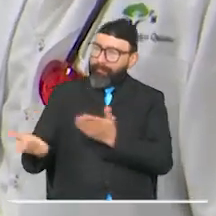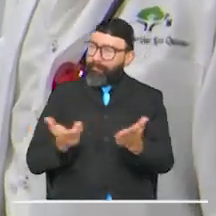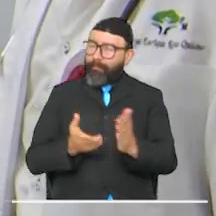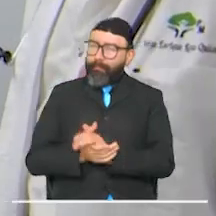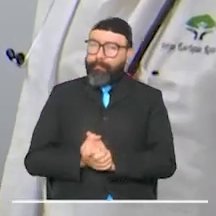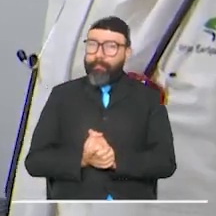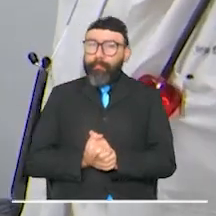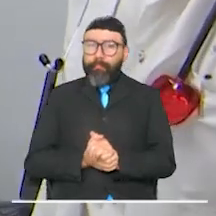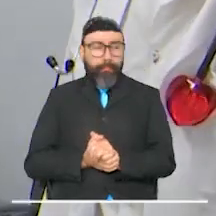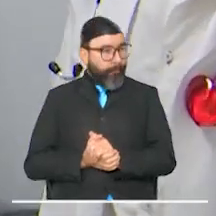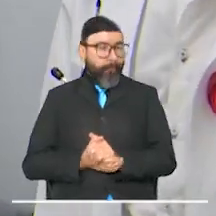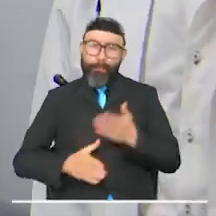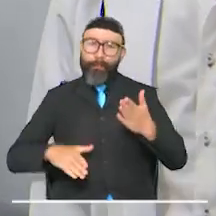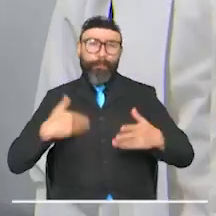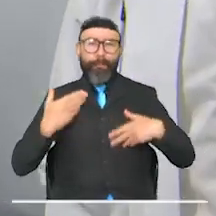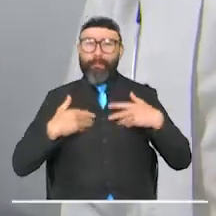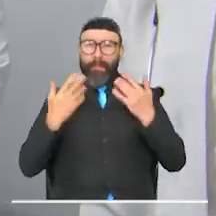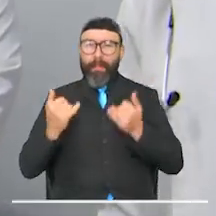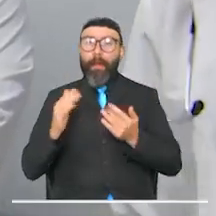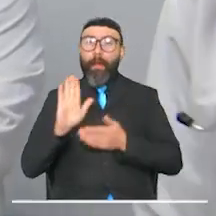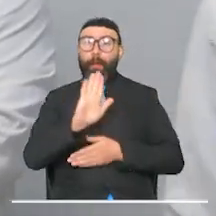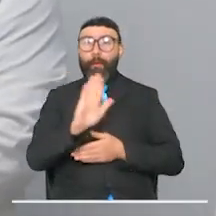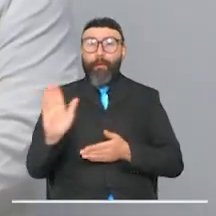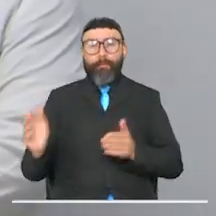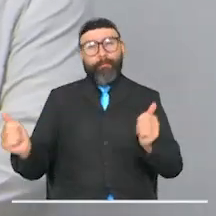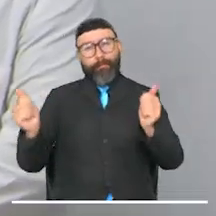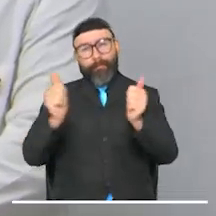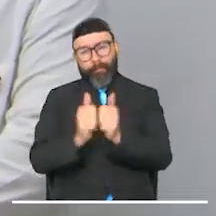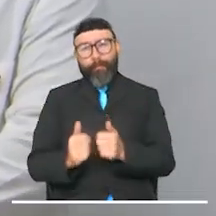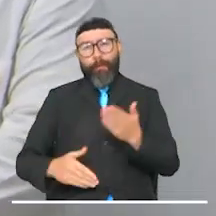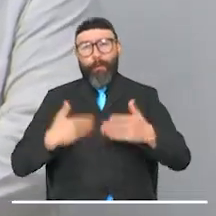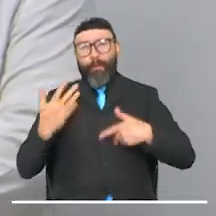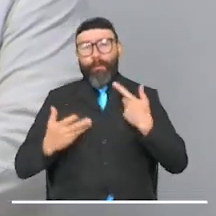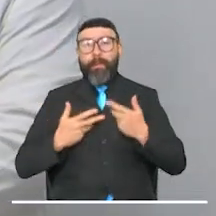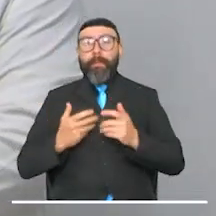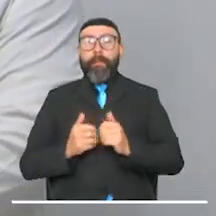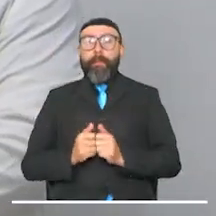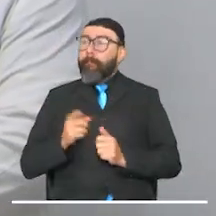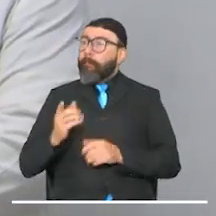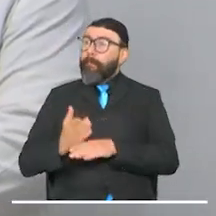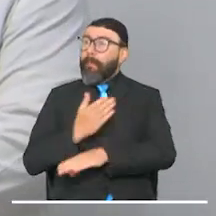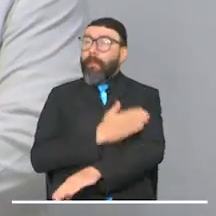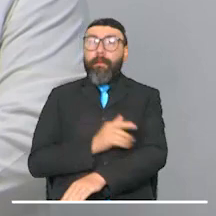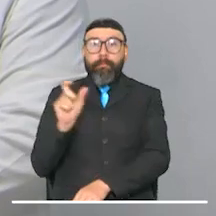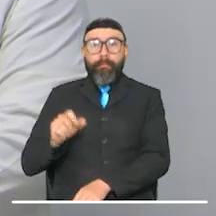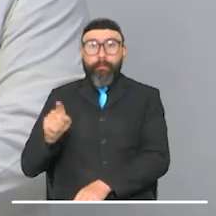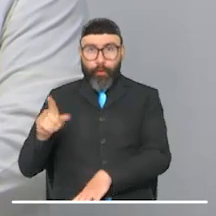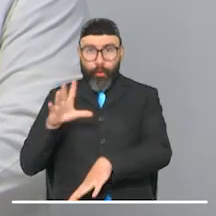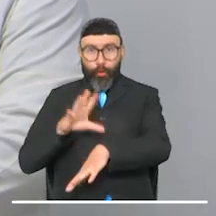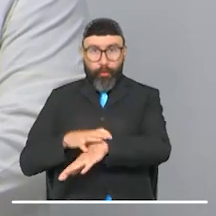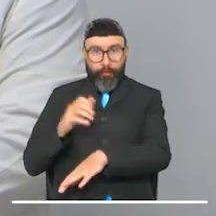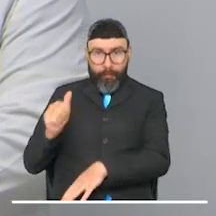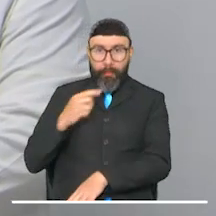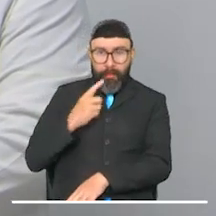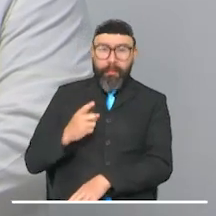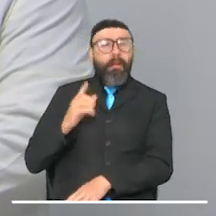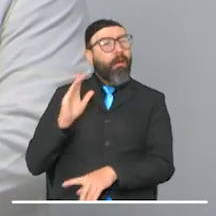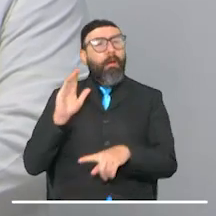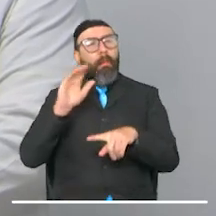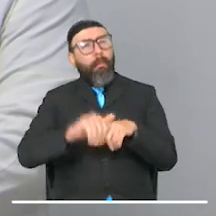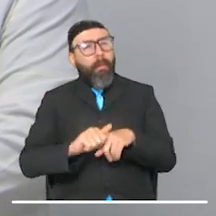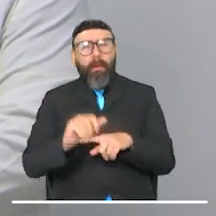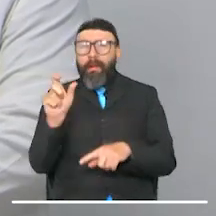Bueno es un gusto estar nuevamente con ustedes Acá como hablaba al doctor pues la consulta con respecto